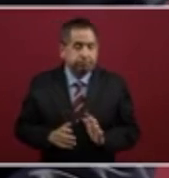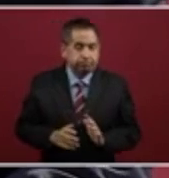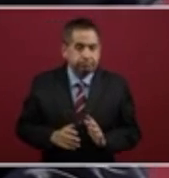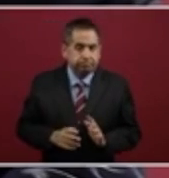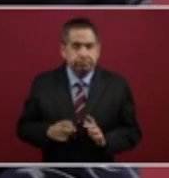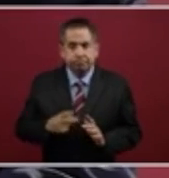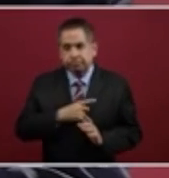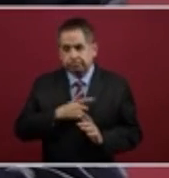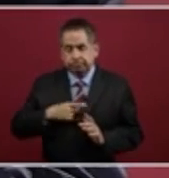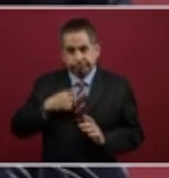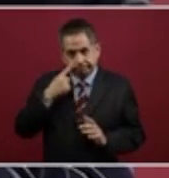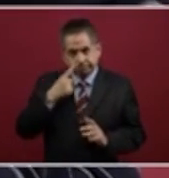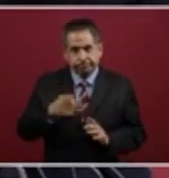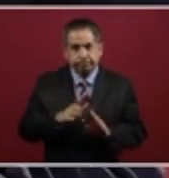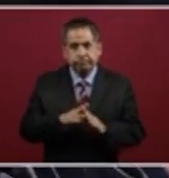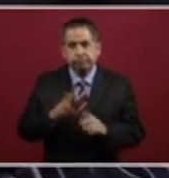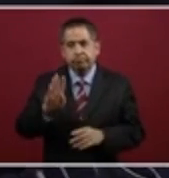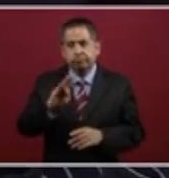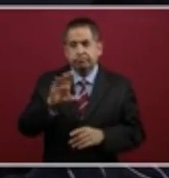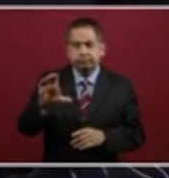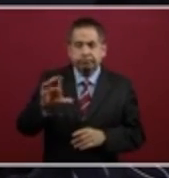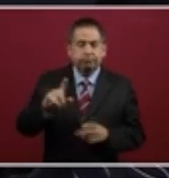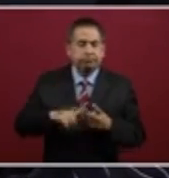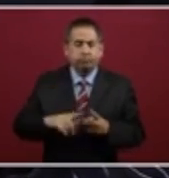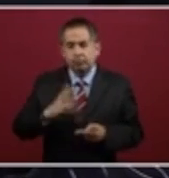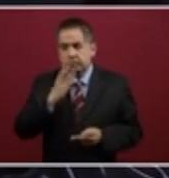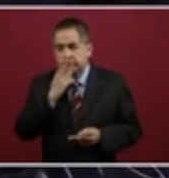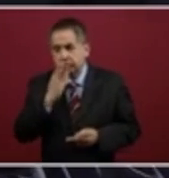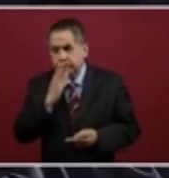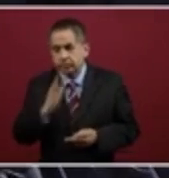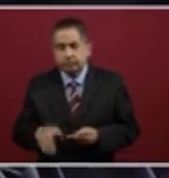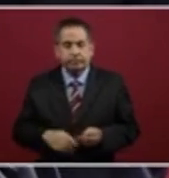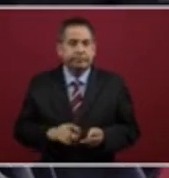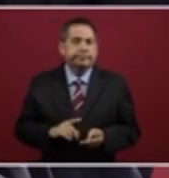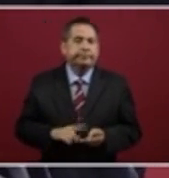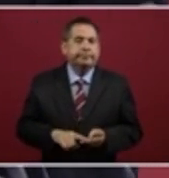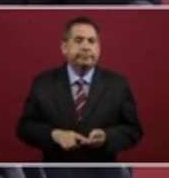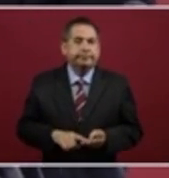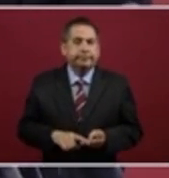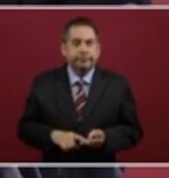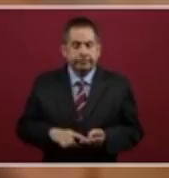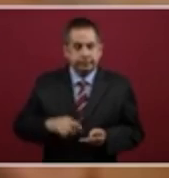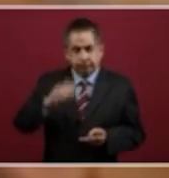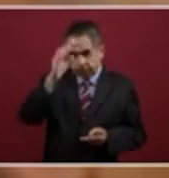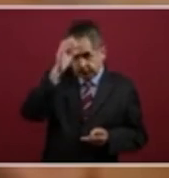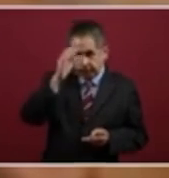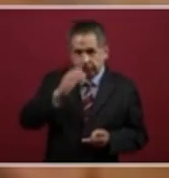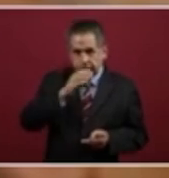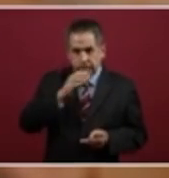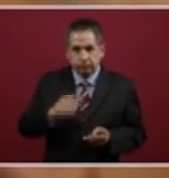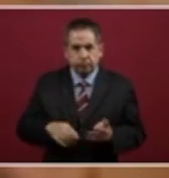ver con Baja California, con Sonora, de Coahuila,